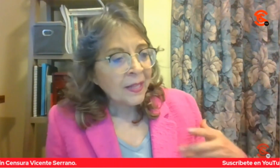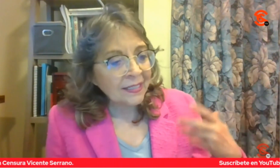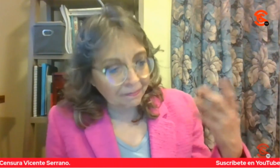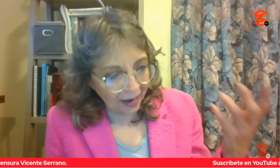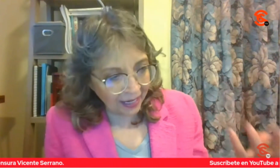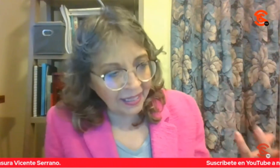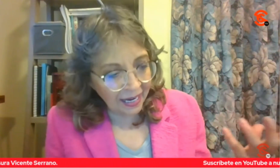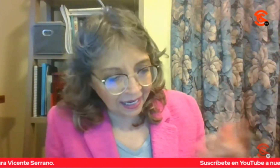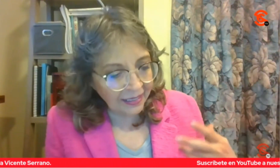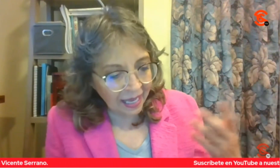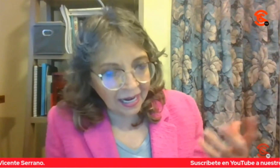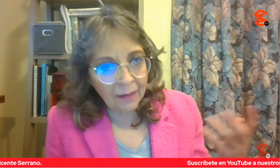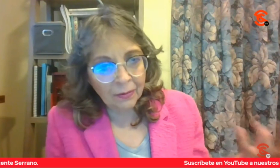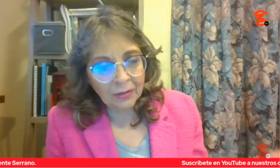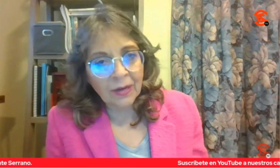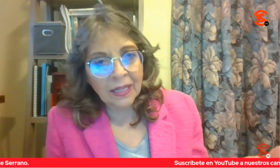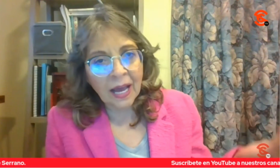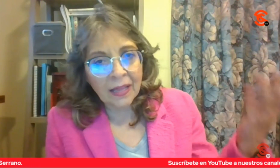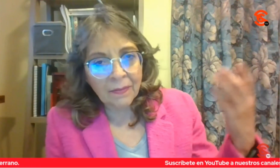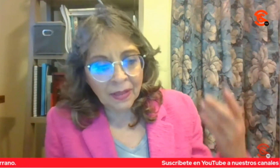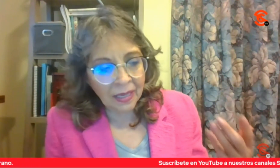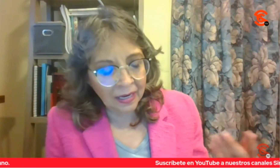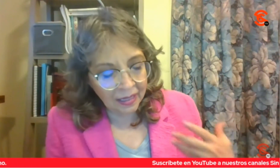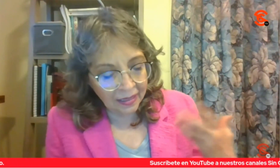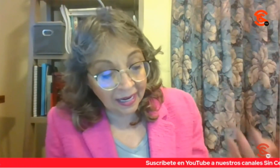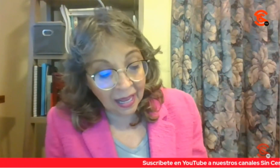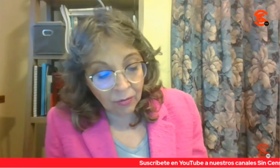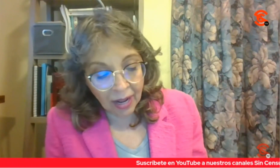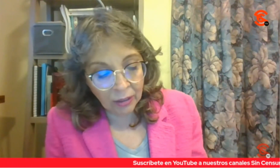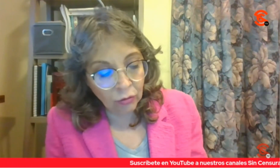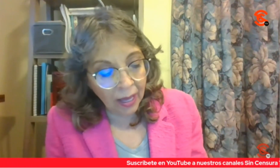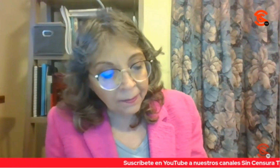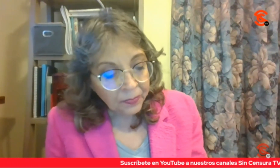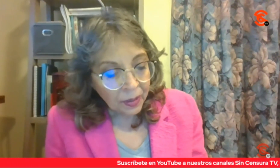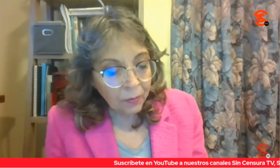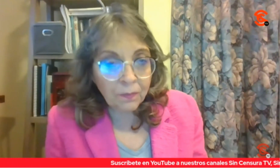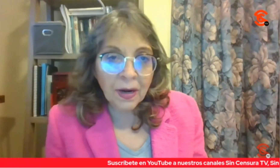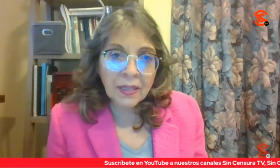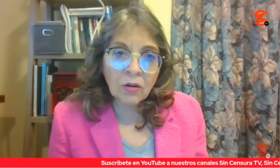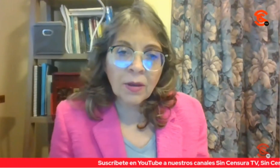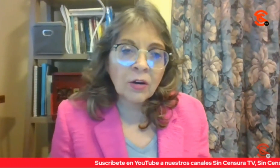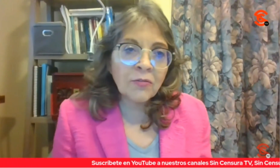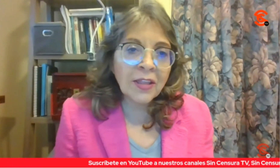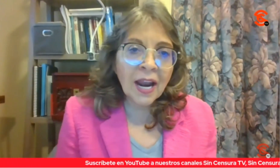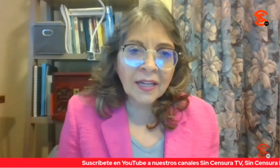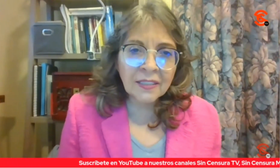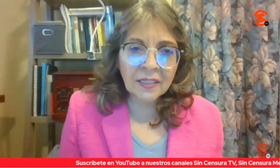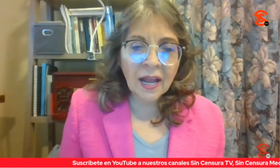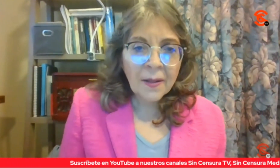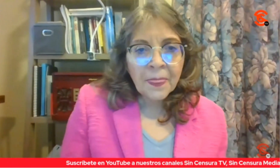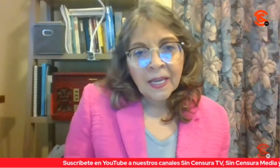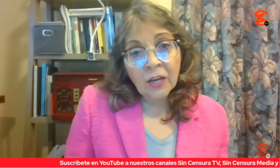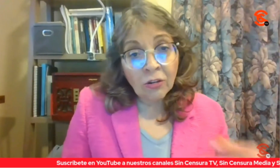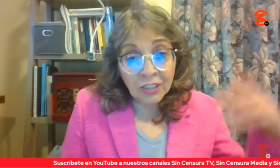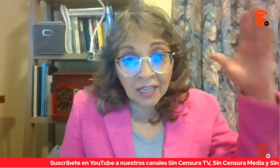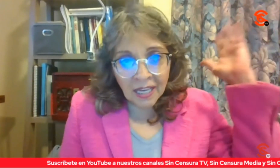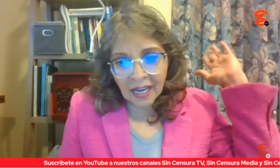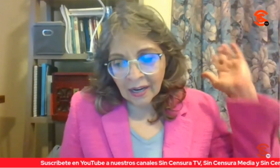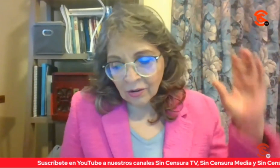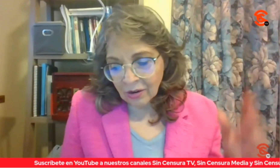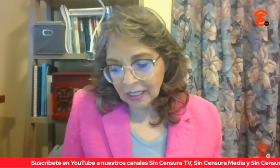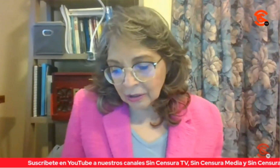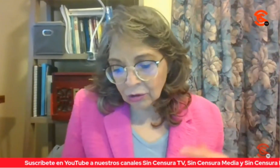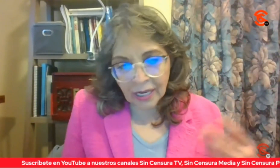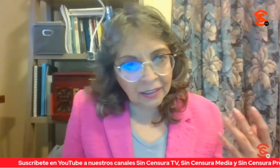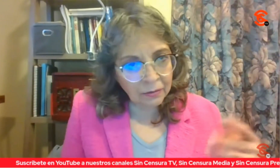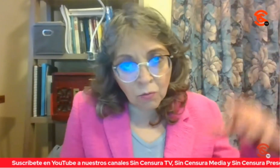discapacidad tienen la posibilidad de pedir y de tener una ayuda por parte del gobierno federal, etcétera. No se